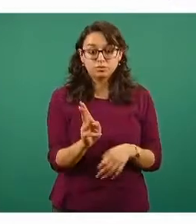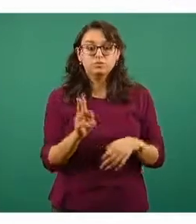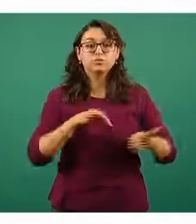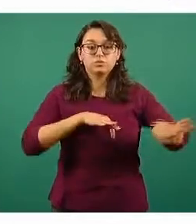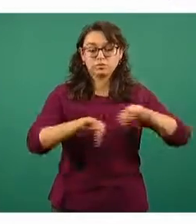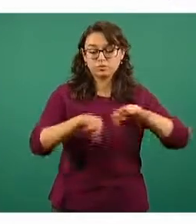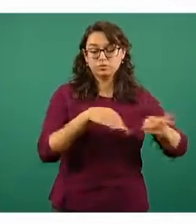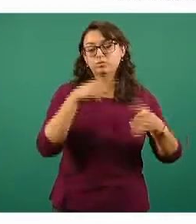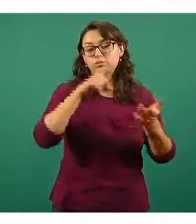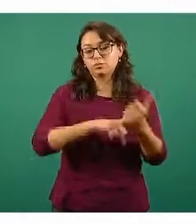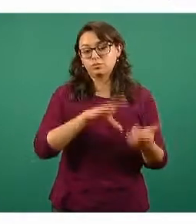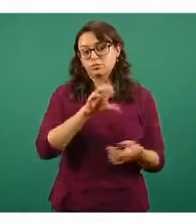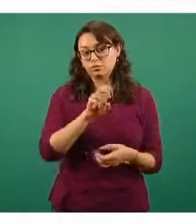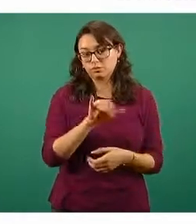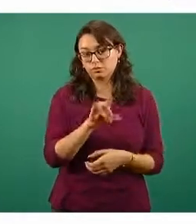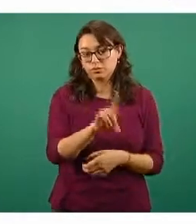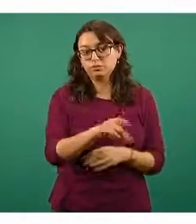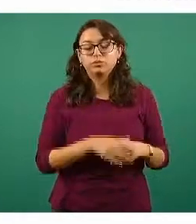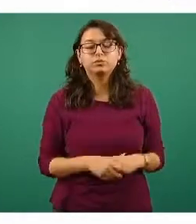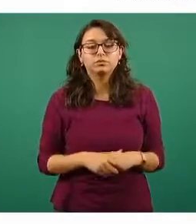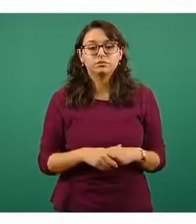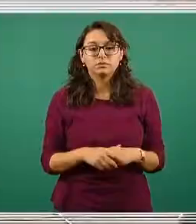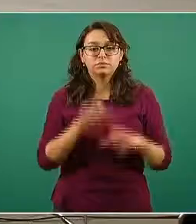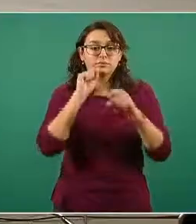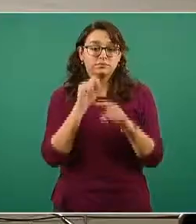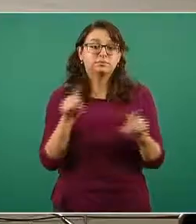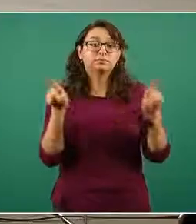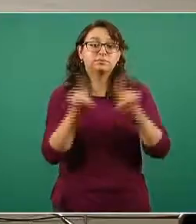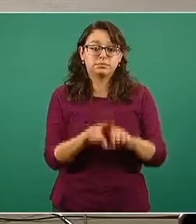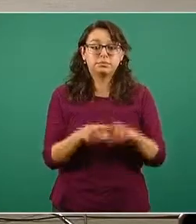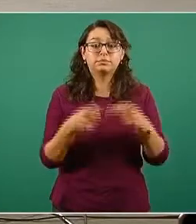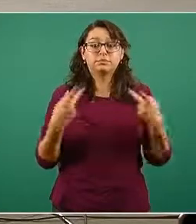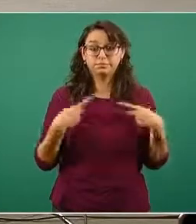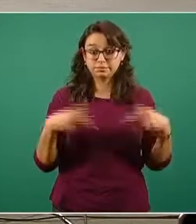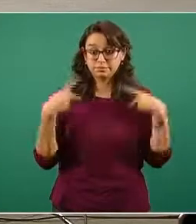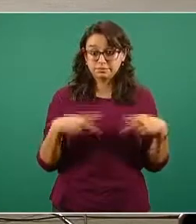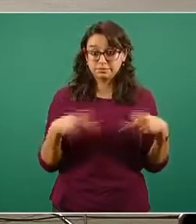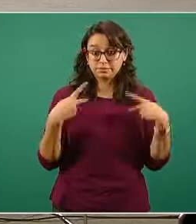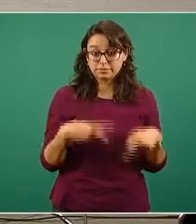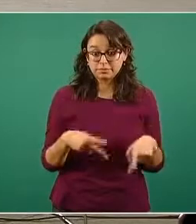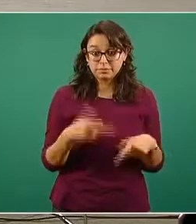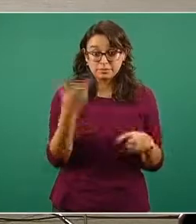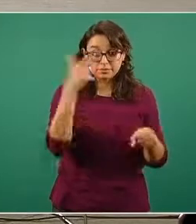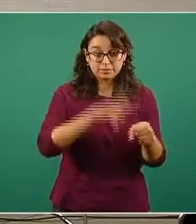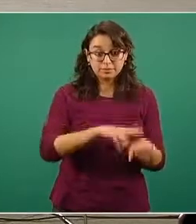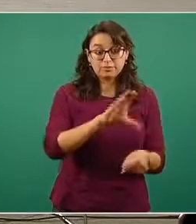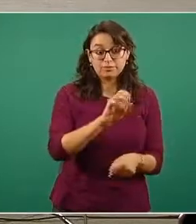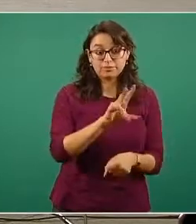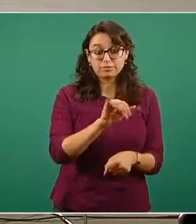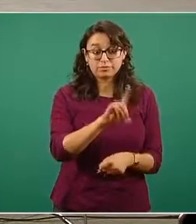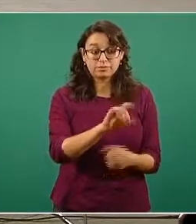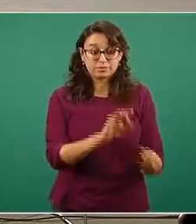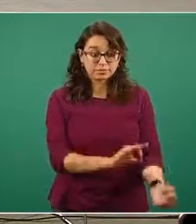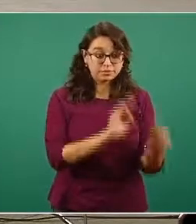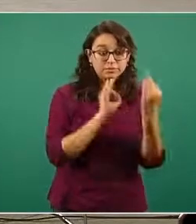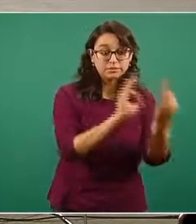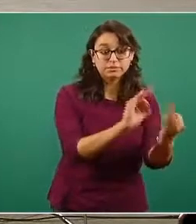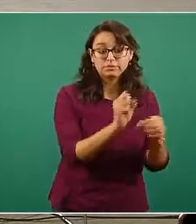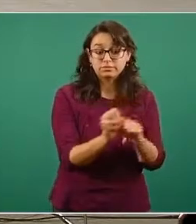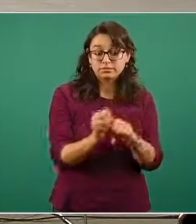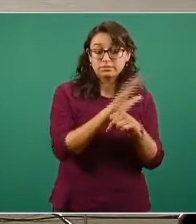COVID. Recordamos también que se trata del personal que está en hospitales COVID, en el primer nivel de atención COVID, es decir, en